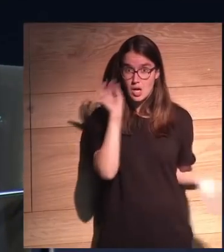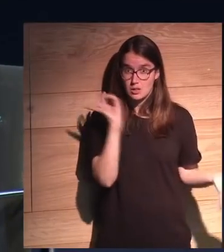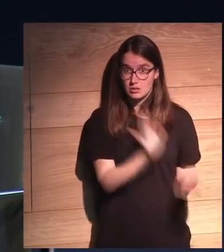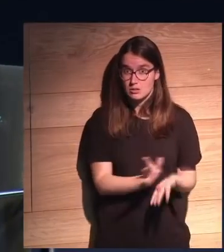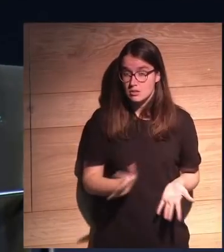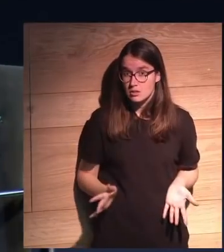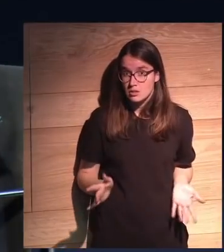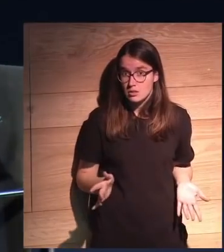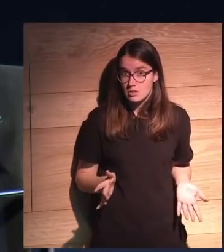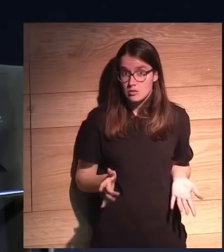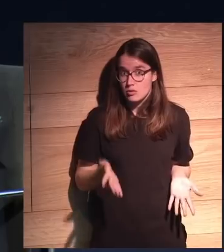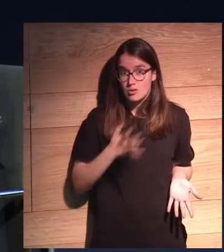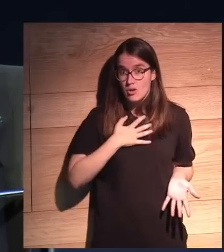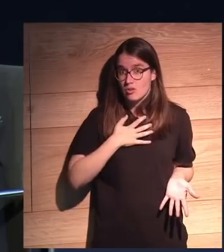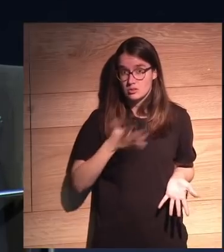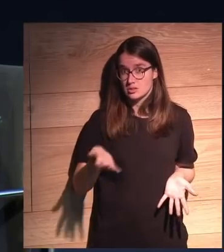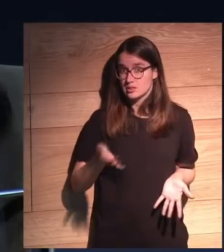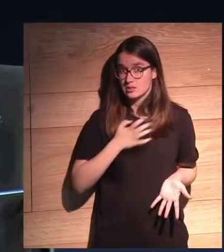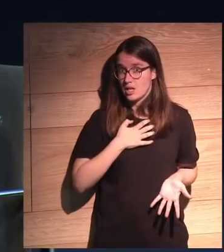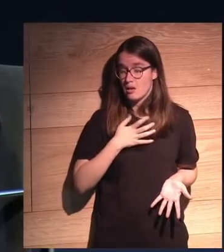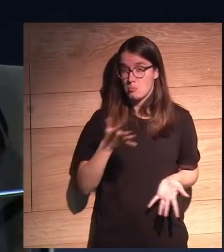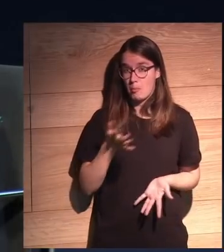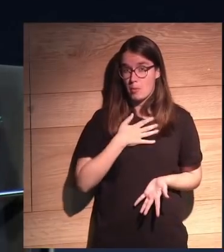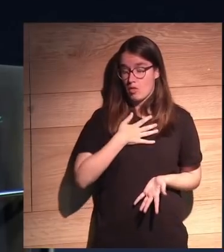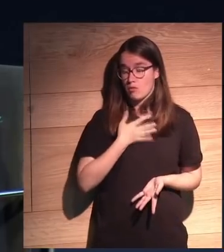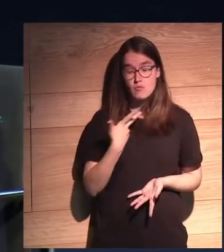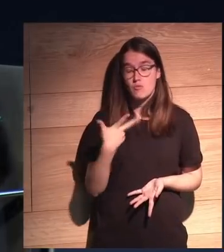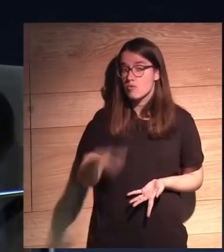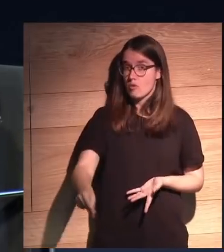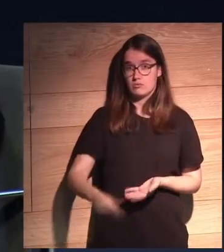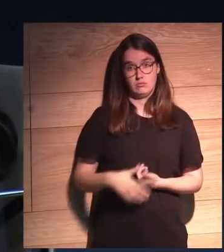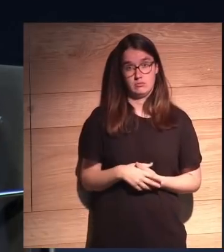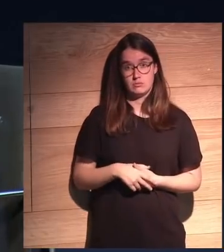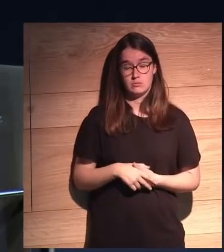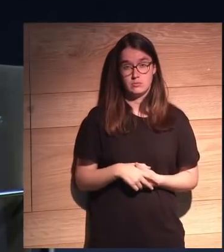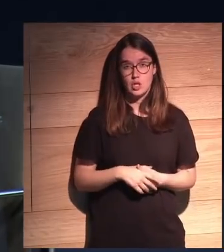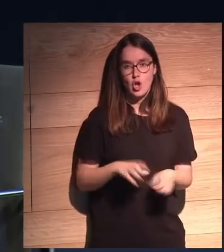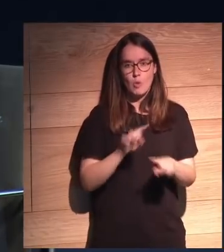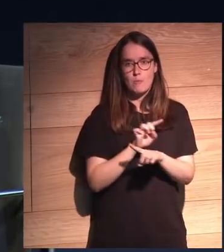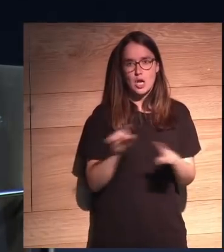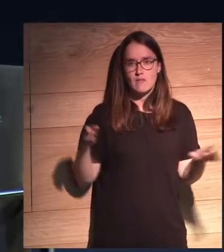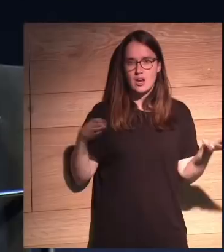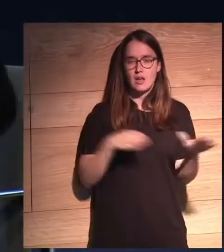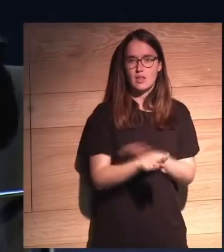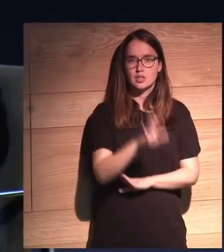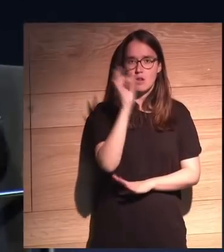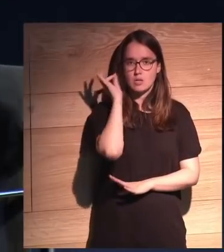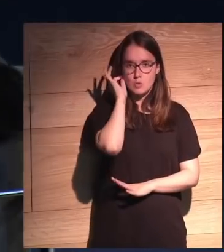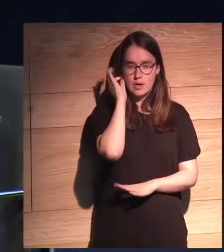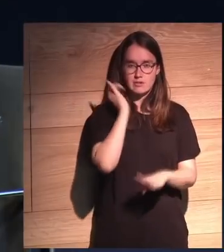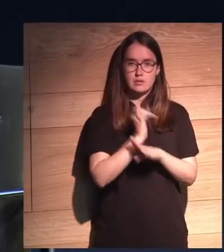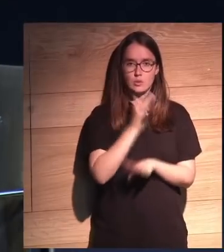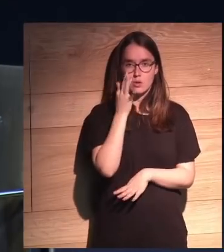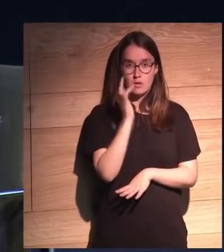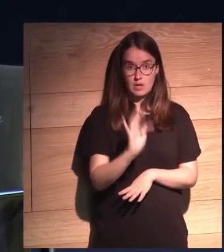mujeres y no hay manera. Se niegan en redondo, prohíben el acceso de las mujeres al Instituto